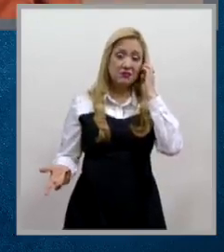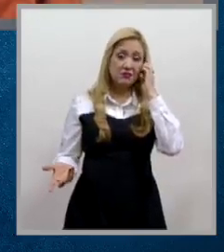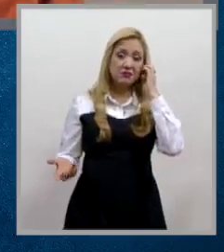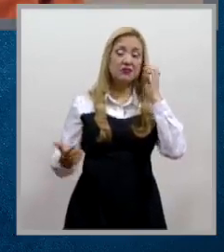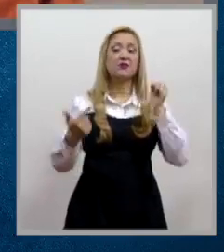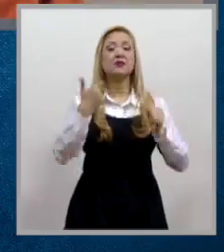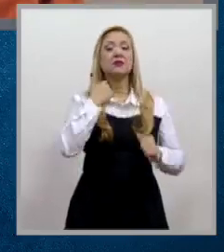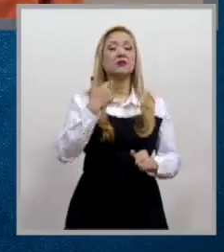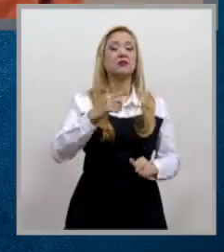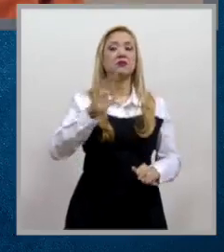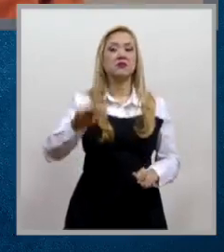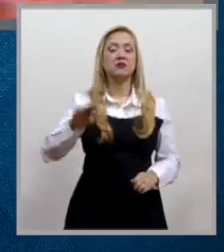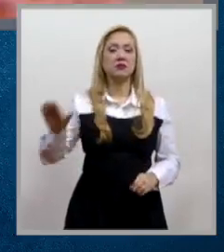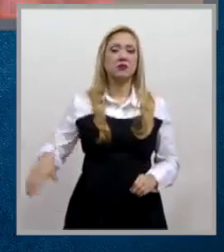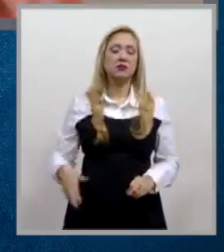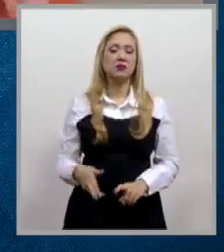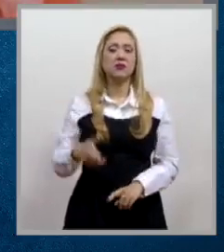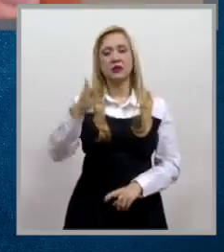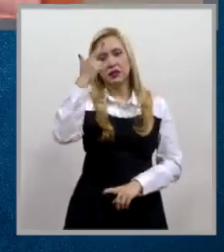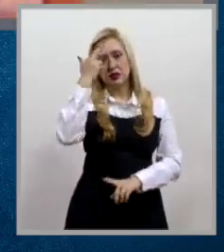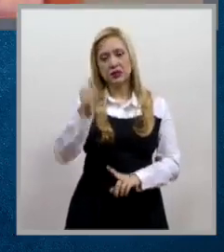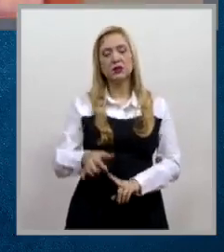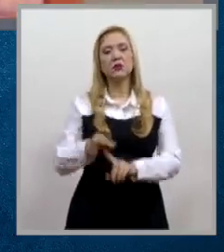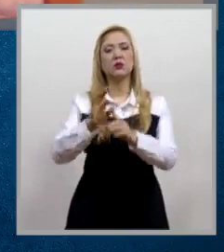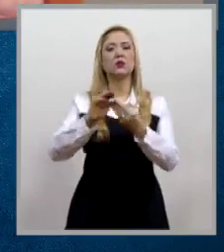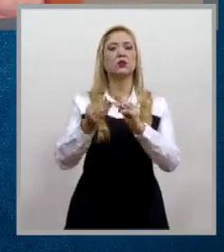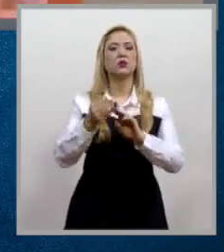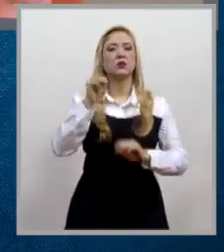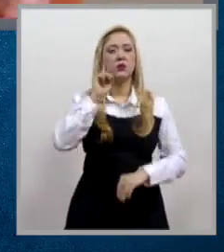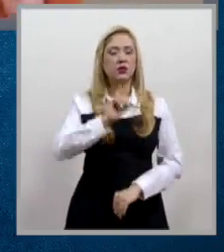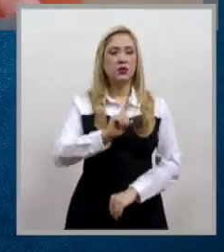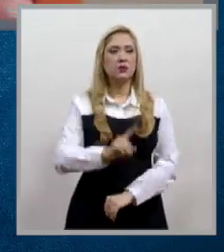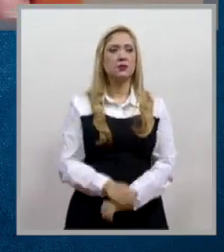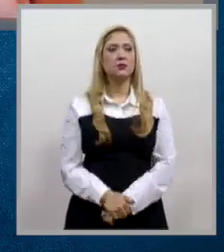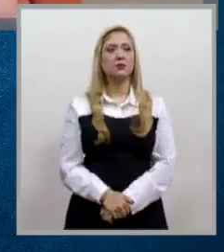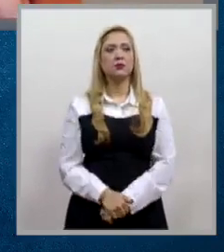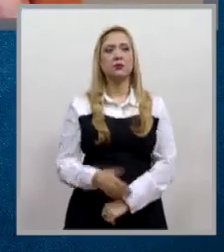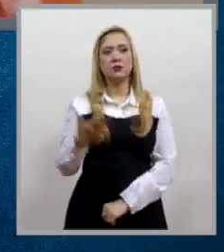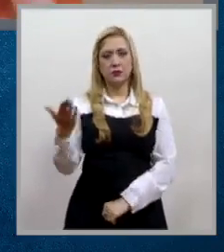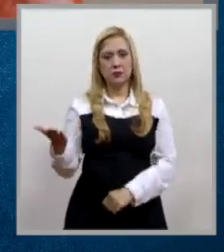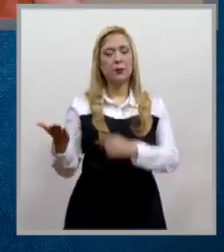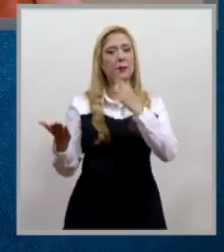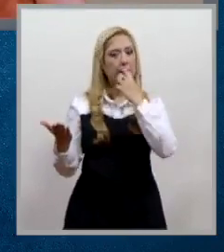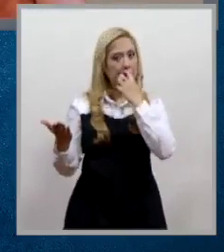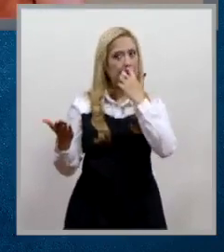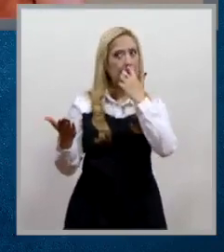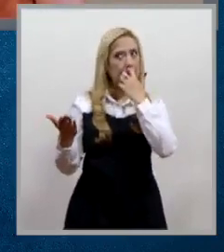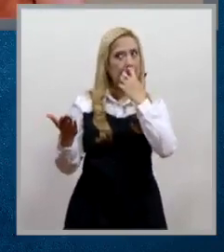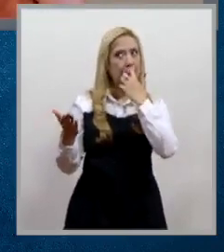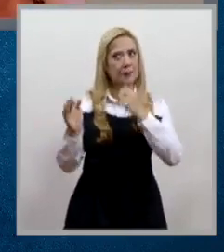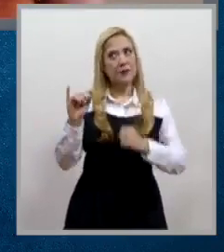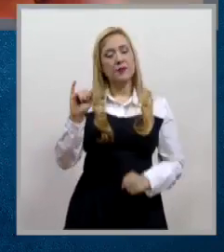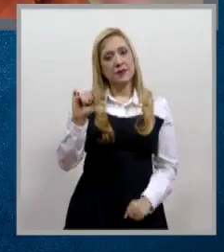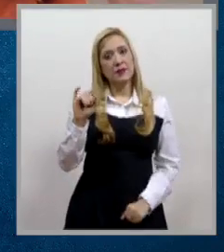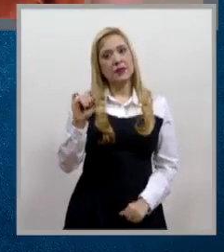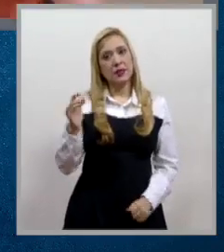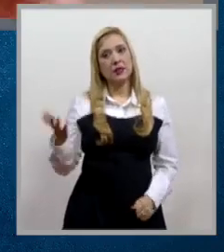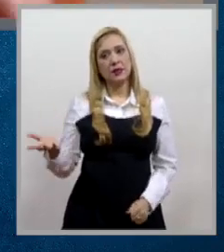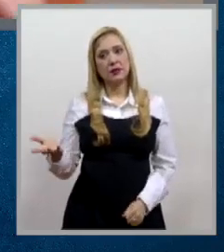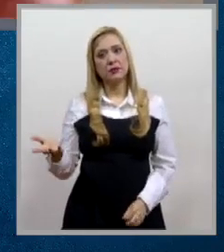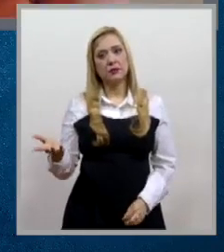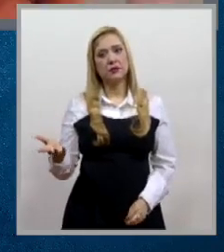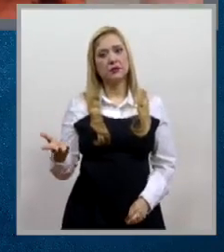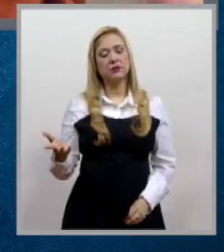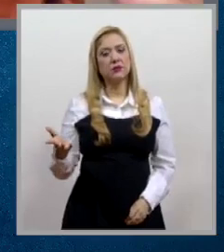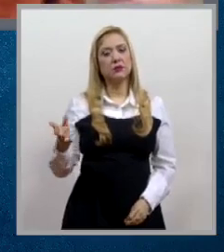homicidios por razones de género. Entonces, por un lado, sí, eh, hacemos